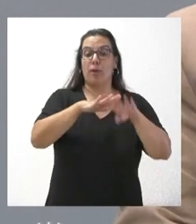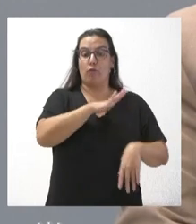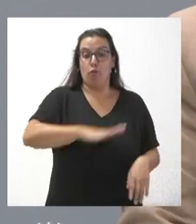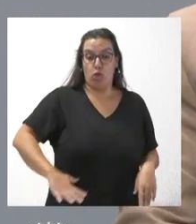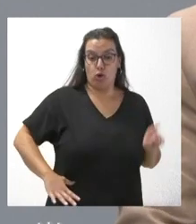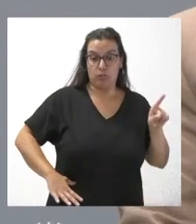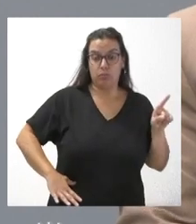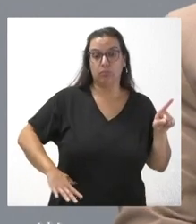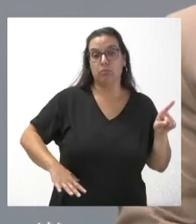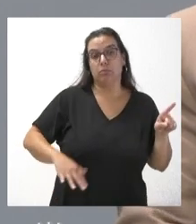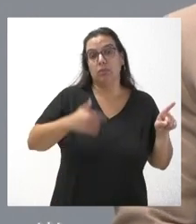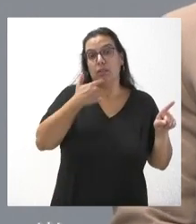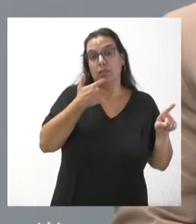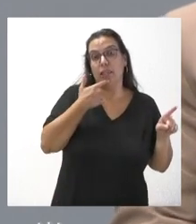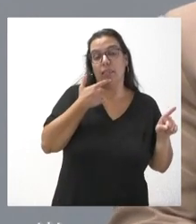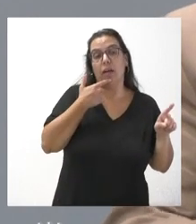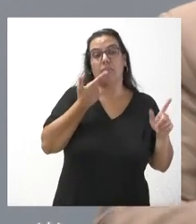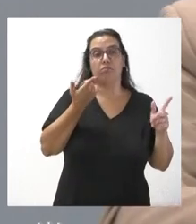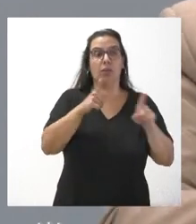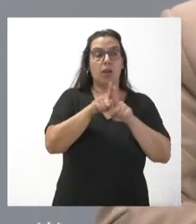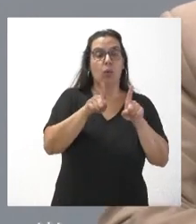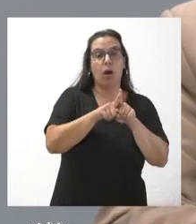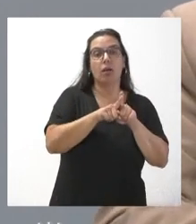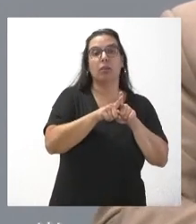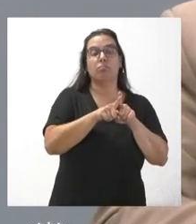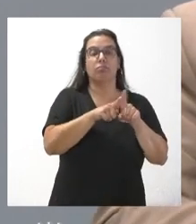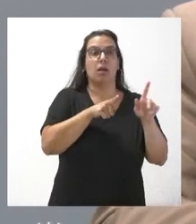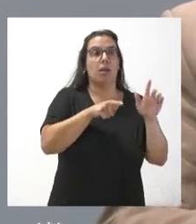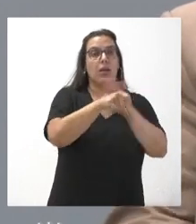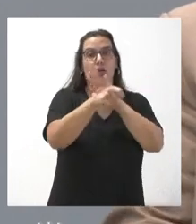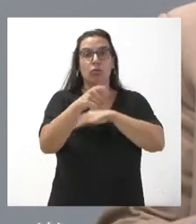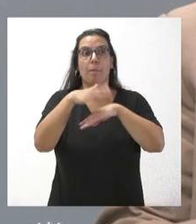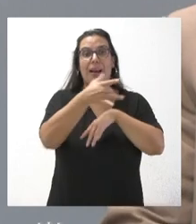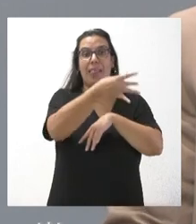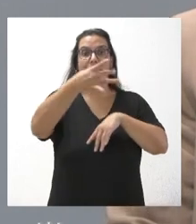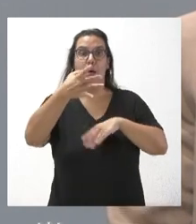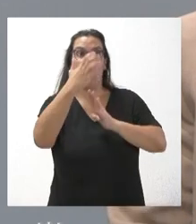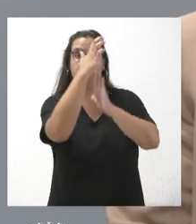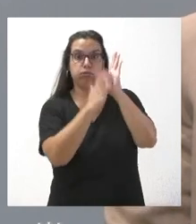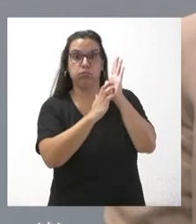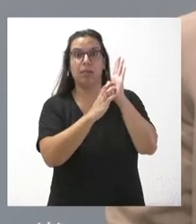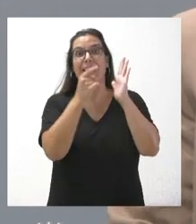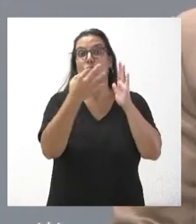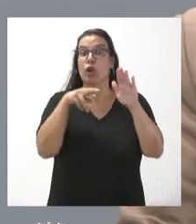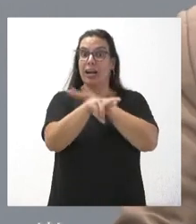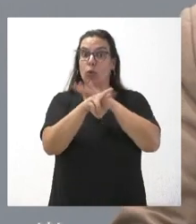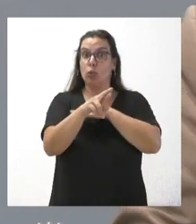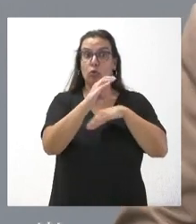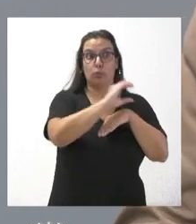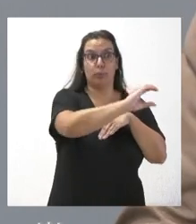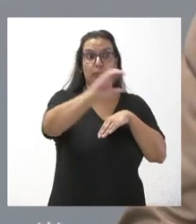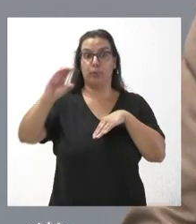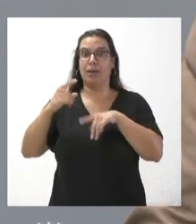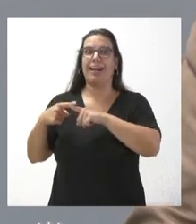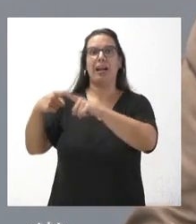plantea la aportación de una serie de recursos a las comunidades autónomas para rebajar deuda, estos recursos tienen que distribuirse con criterios objetivos,